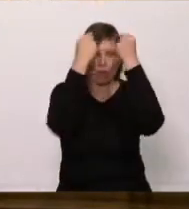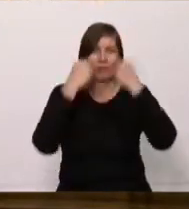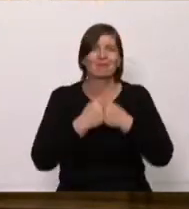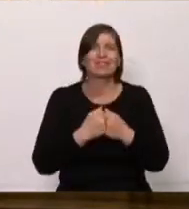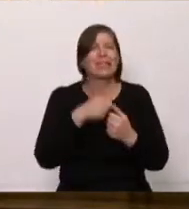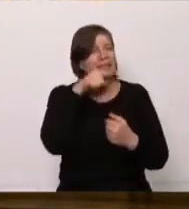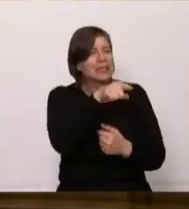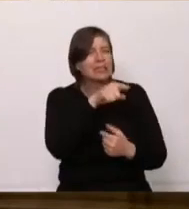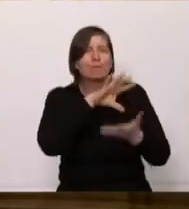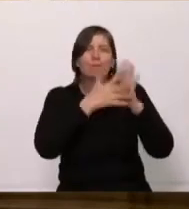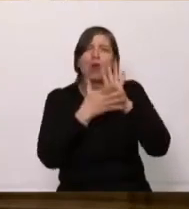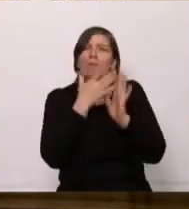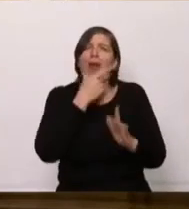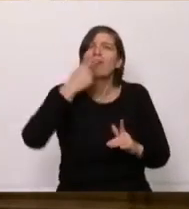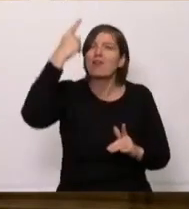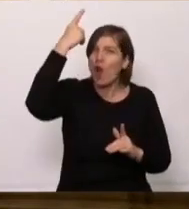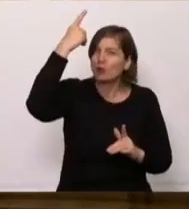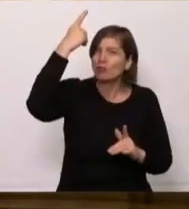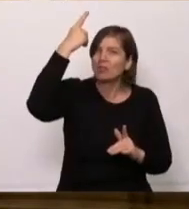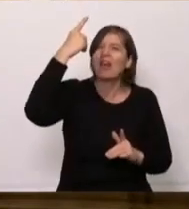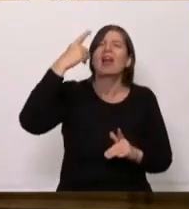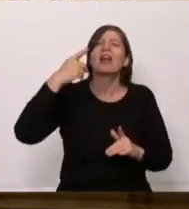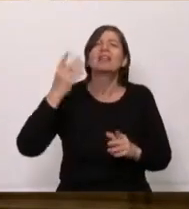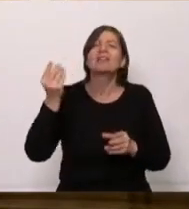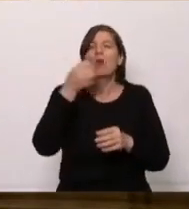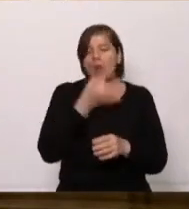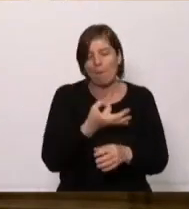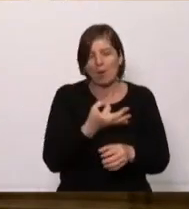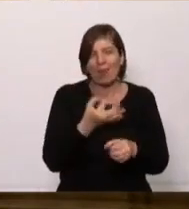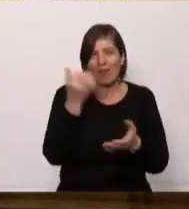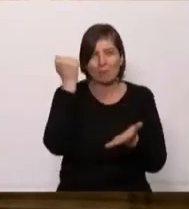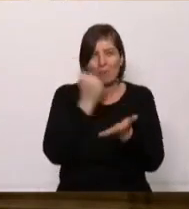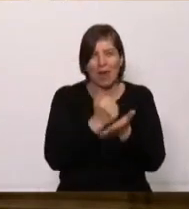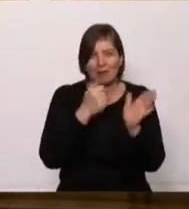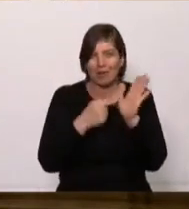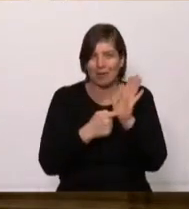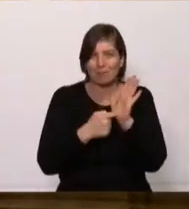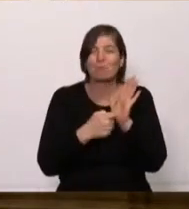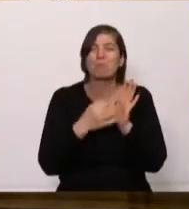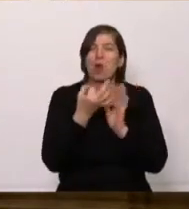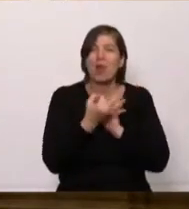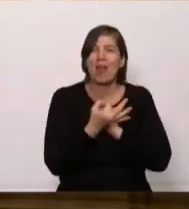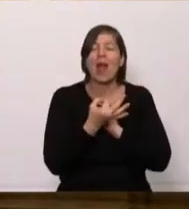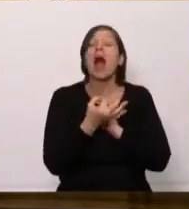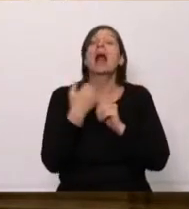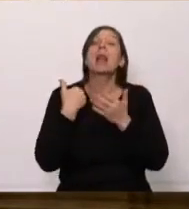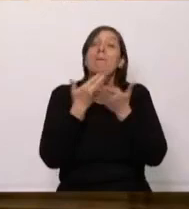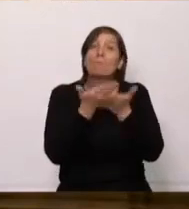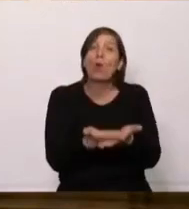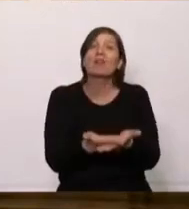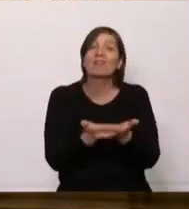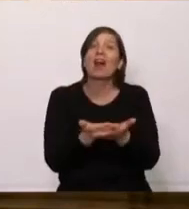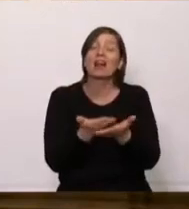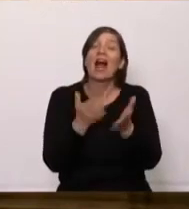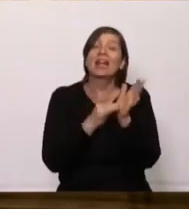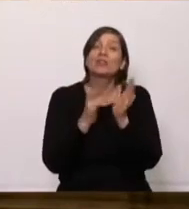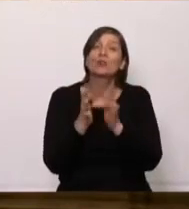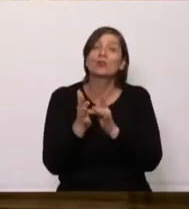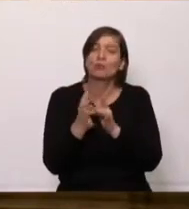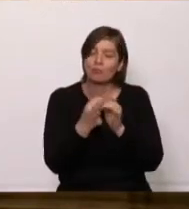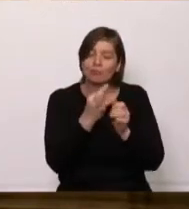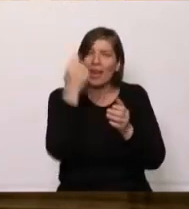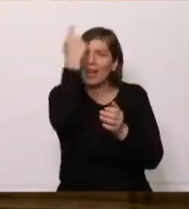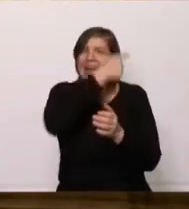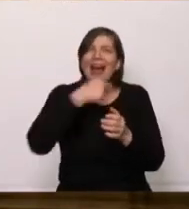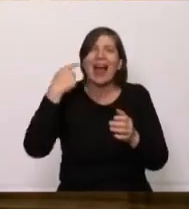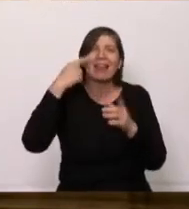La imagen de ese Dios, del emperador, está en una moneda. Hoy le muestran a Jesús un denario y allí está